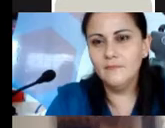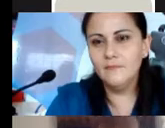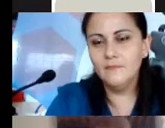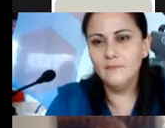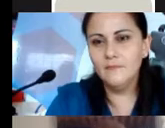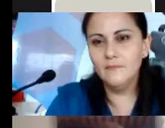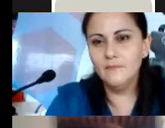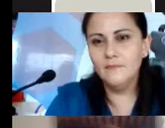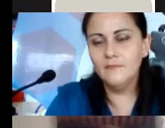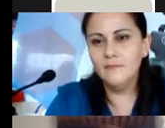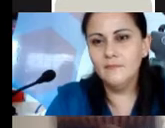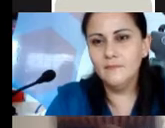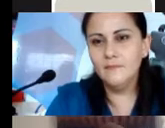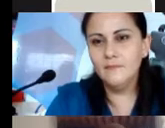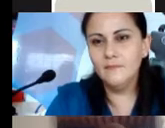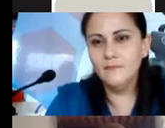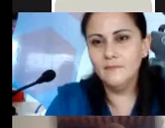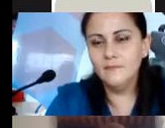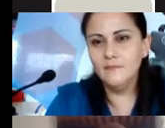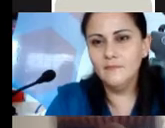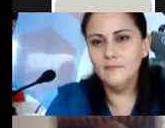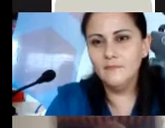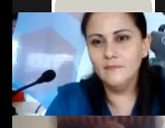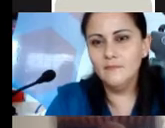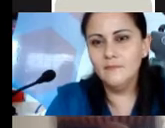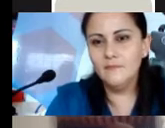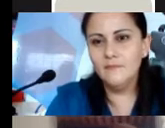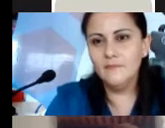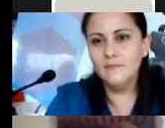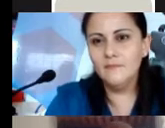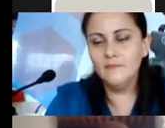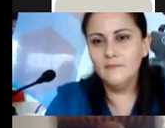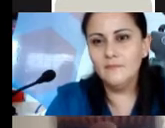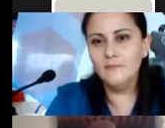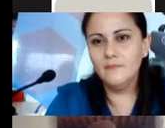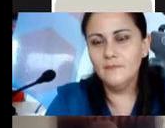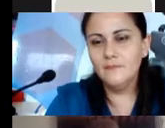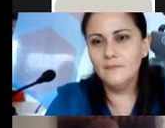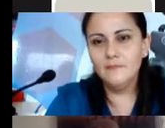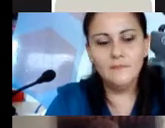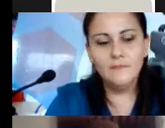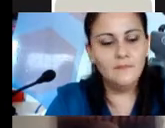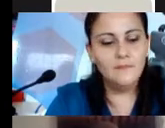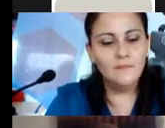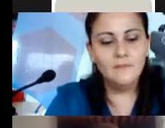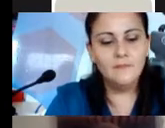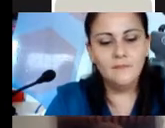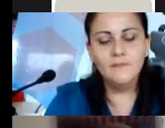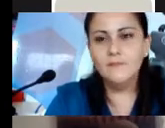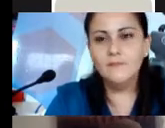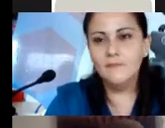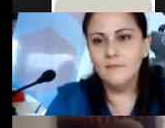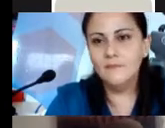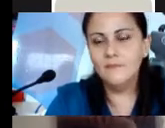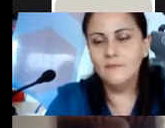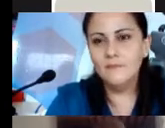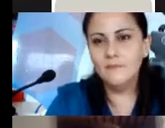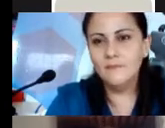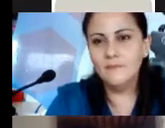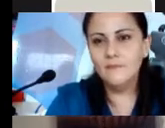Amalia, fueron a las zonas de mucho calor, fueron a zonas donde, porque generalmente los covers son de color